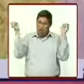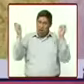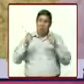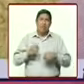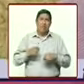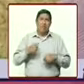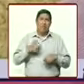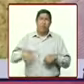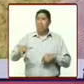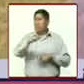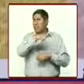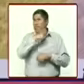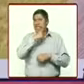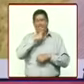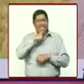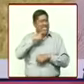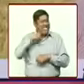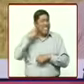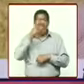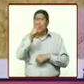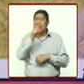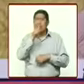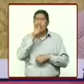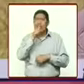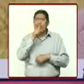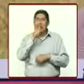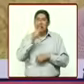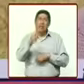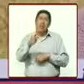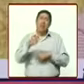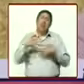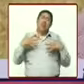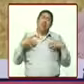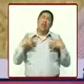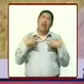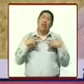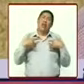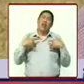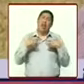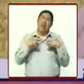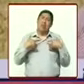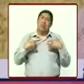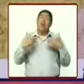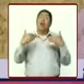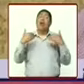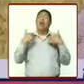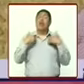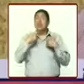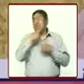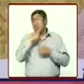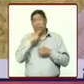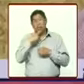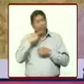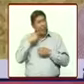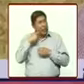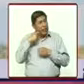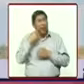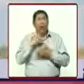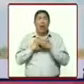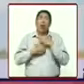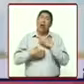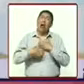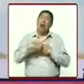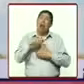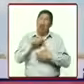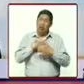Las norias están secas. Ocupa a nosotros, mire ese pobre animalito. Ahorita lo que él tiene es sed y hambre. Se